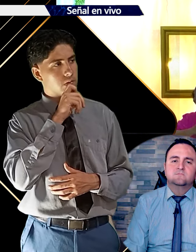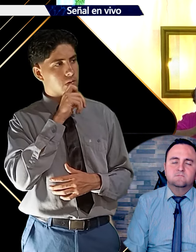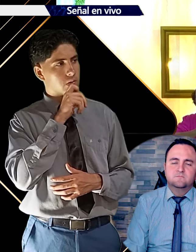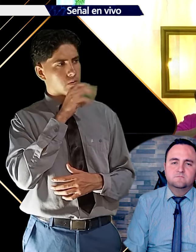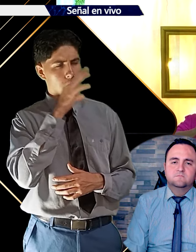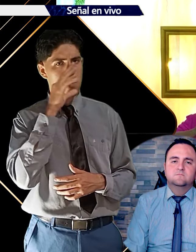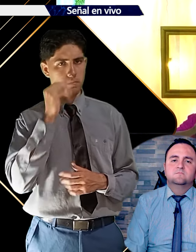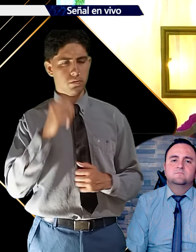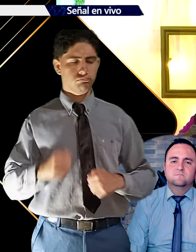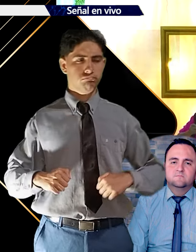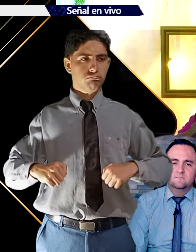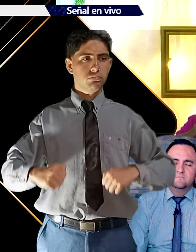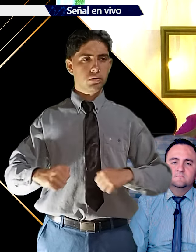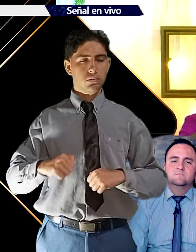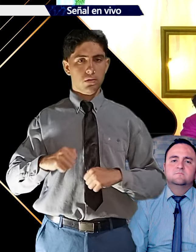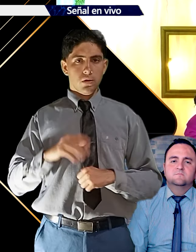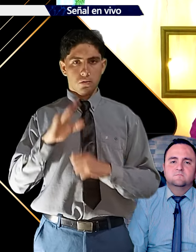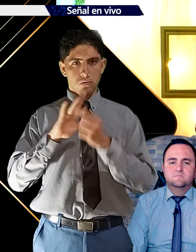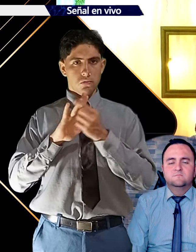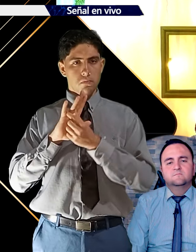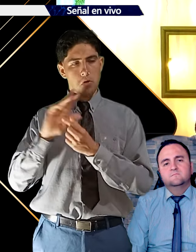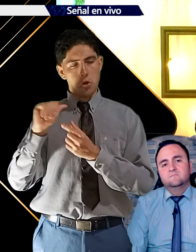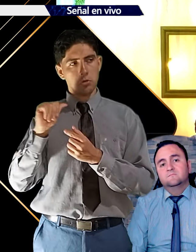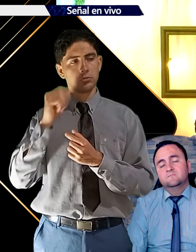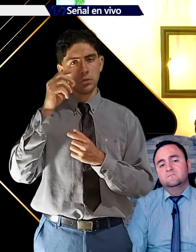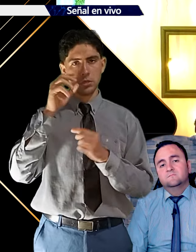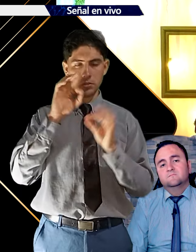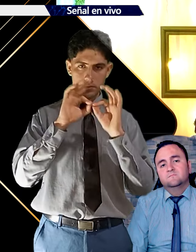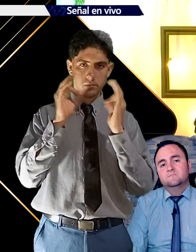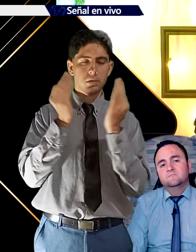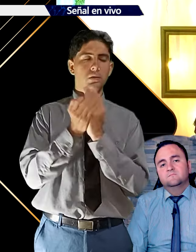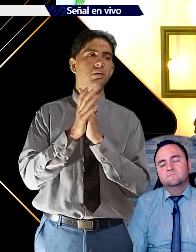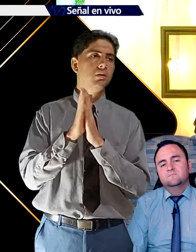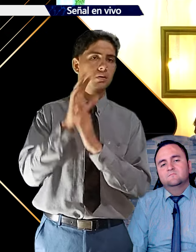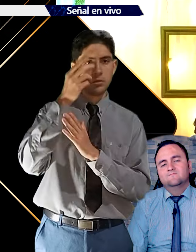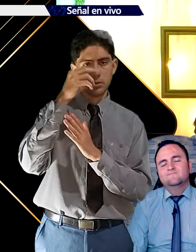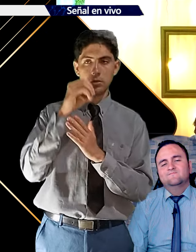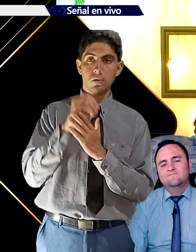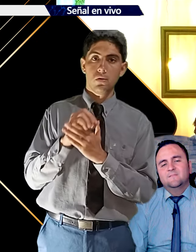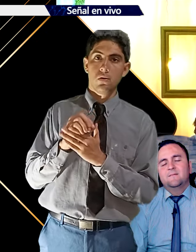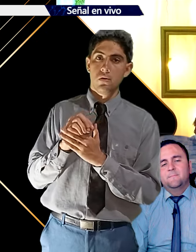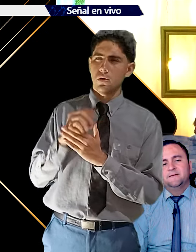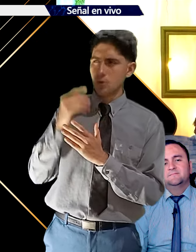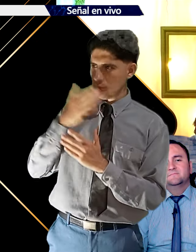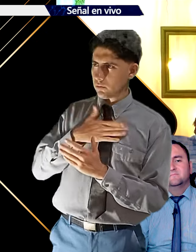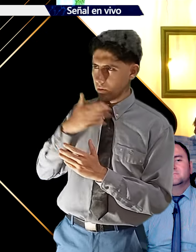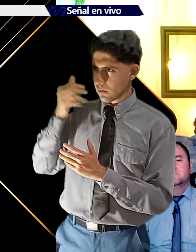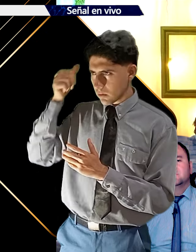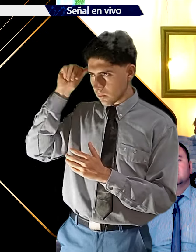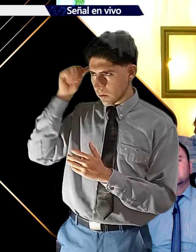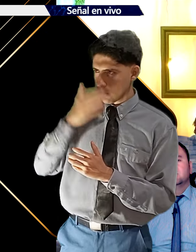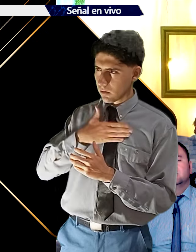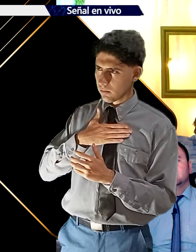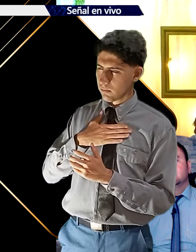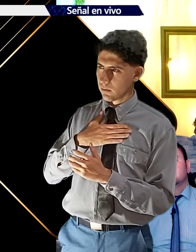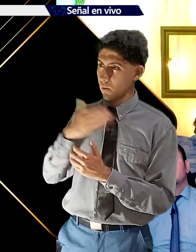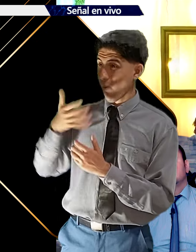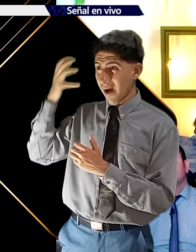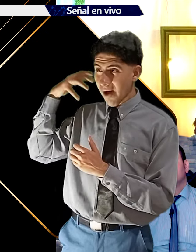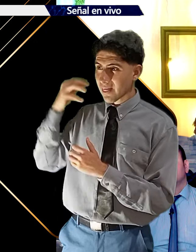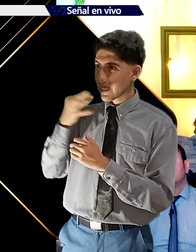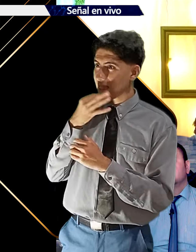muchacho robusto, con esposa y con hijo. Hermana Lumarina, ¿usted se acuerda de mí? Le dije: claro, ¿cómo no me acordás de ti? Cuéntame, hermana, ese tiempo de oración, de ayuno, el Señor me